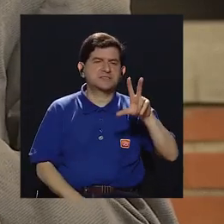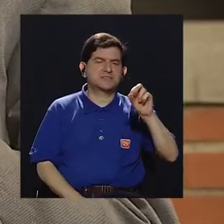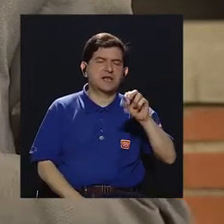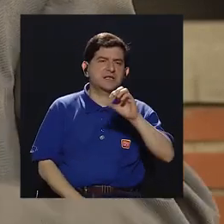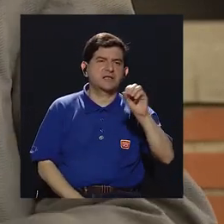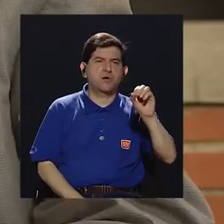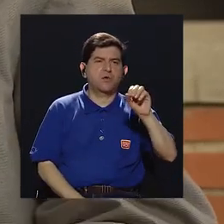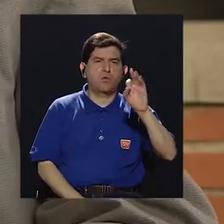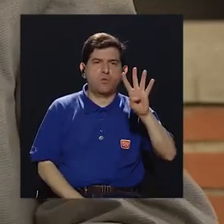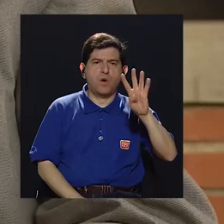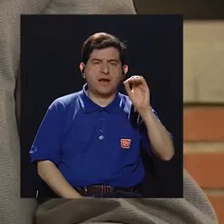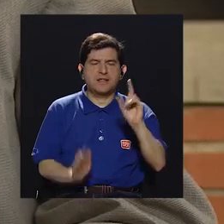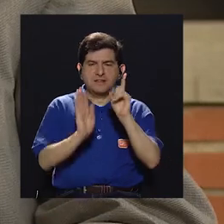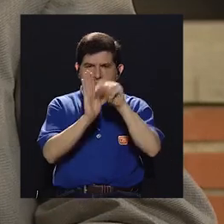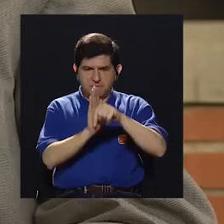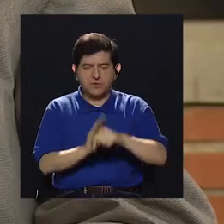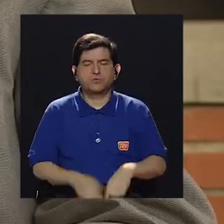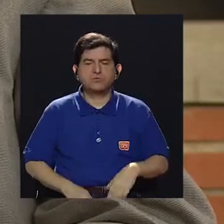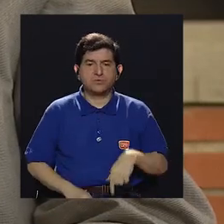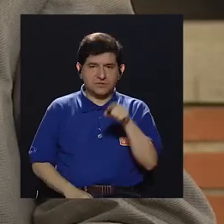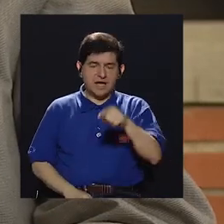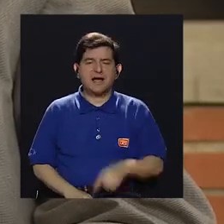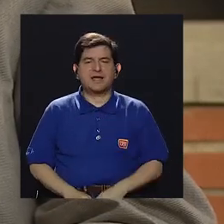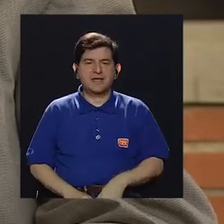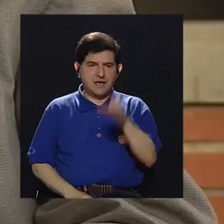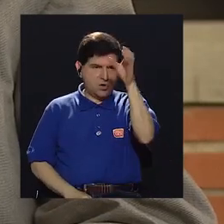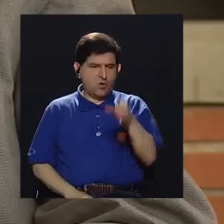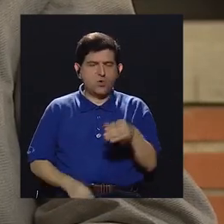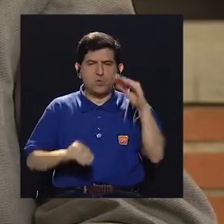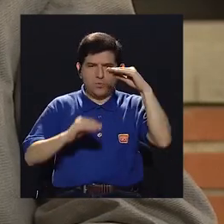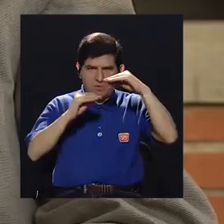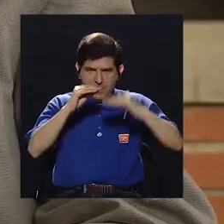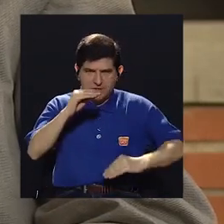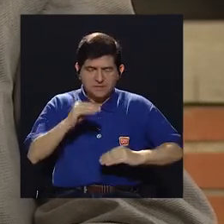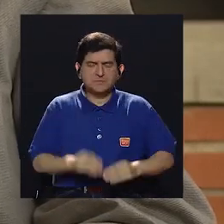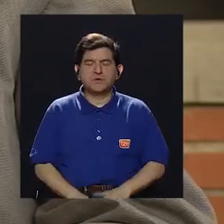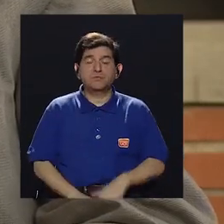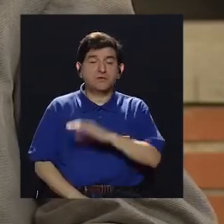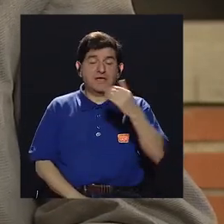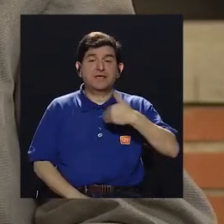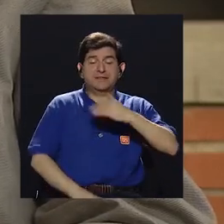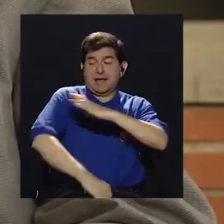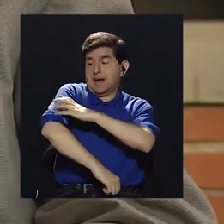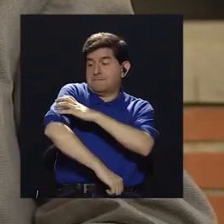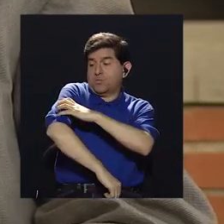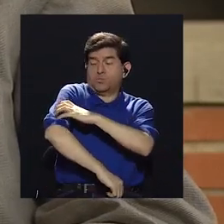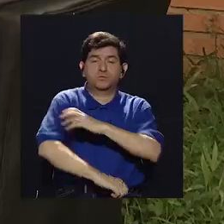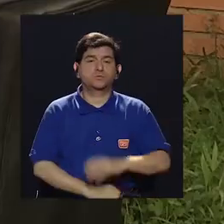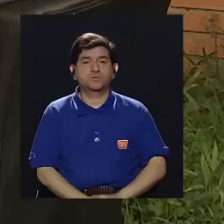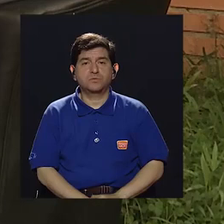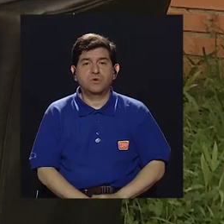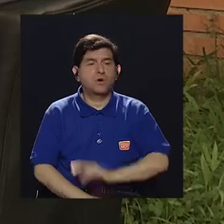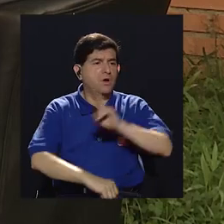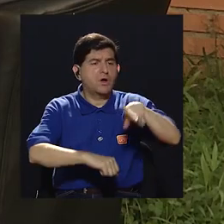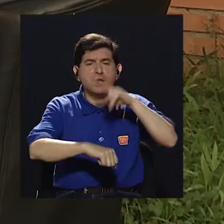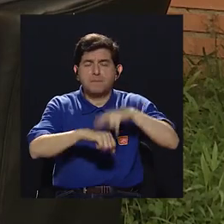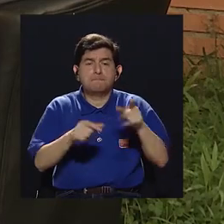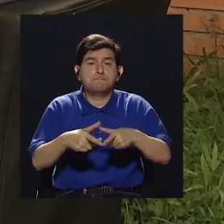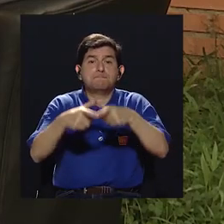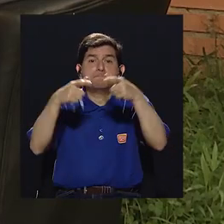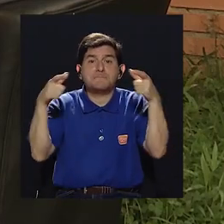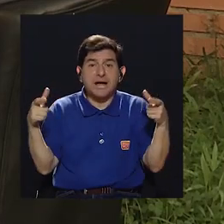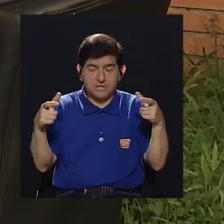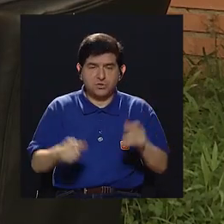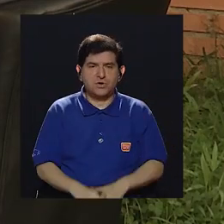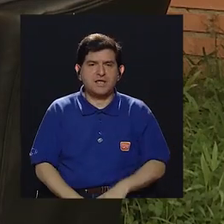30, 40 minutos. Eso le hace que usted le quite peso de la columna vertebral y que le dé algo de músculo para que ella se defienda. Y generalmente la